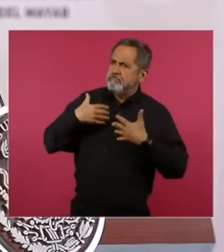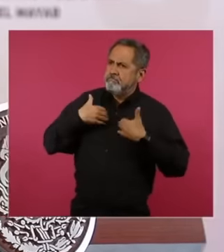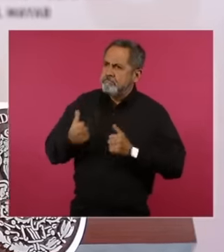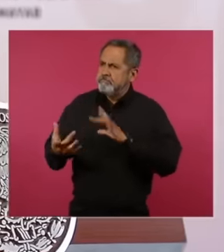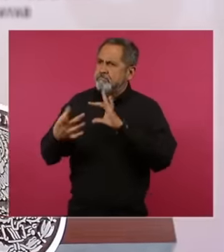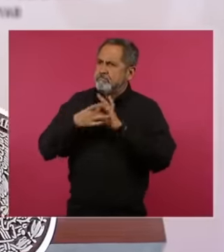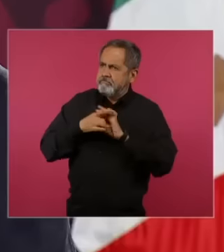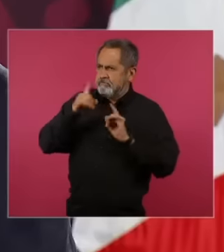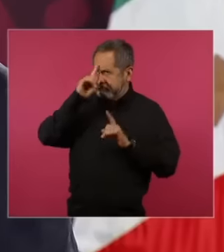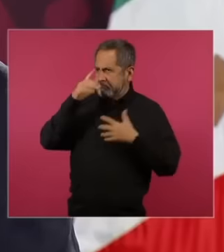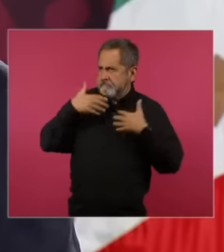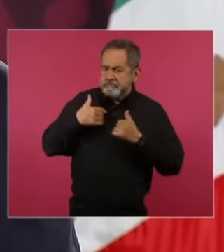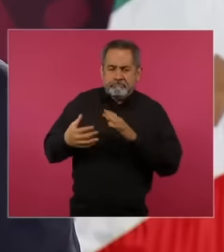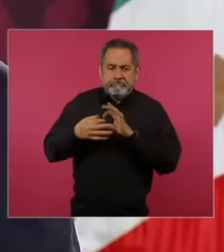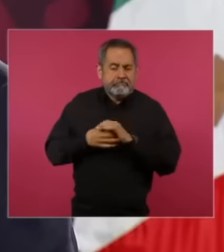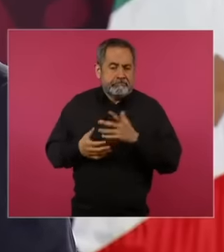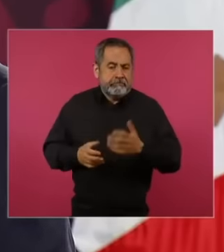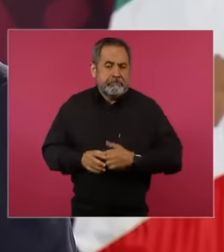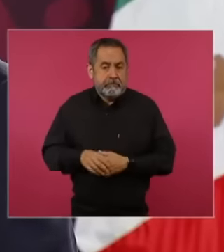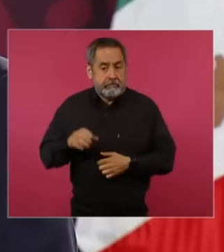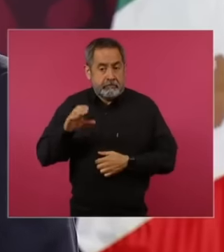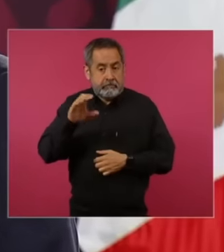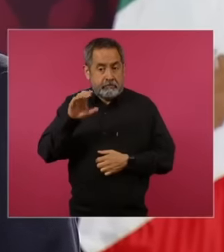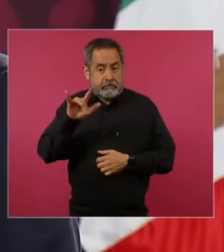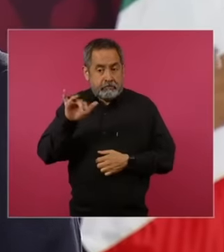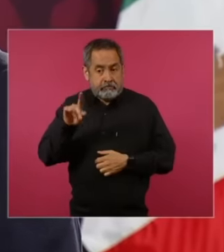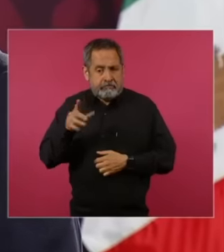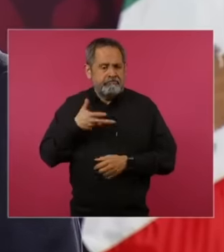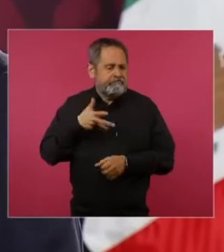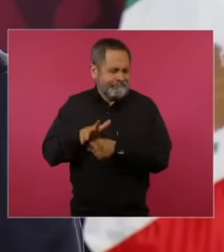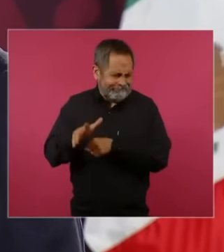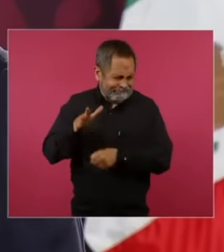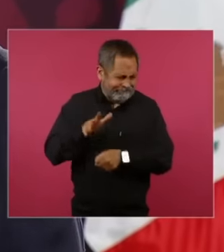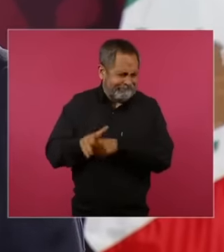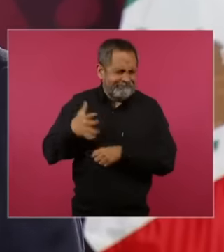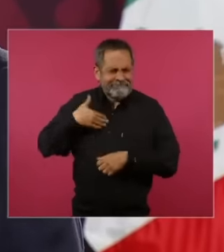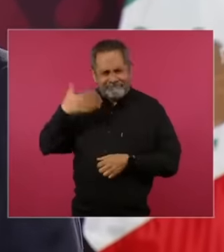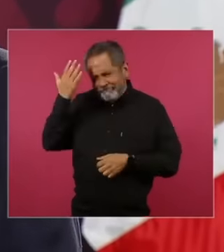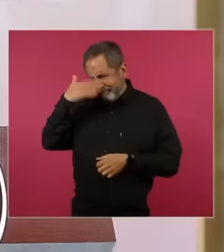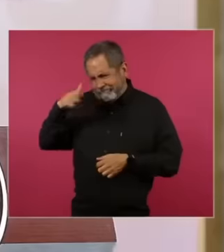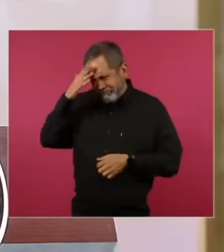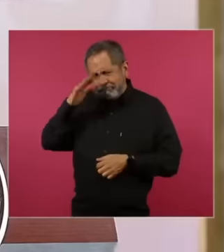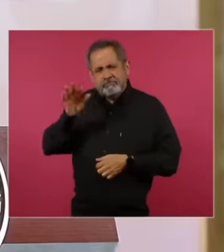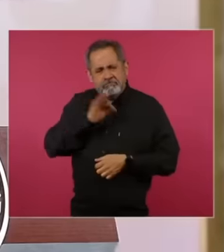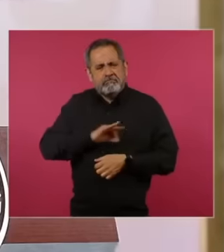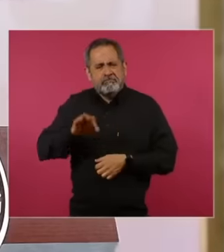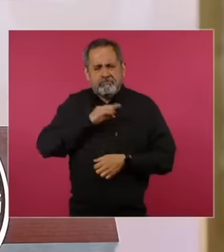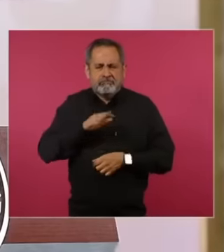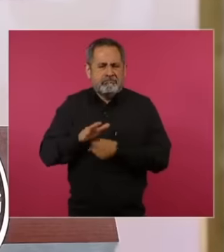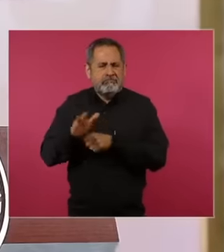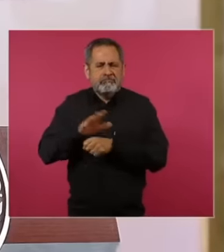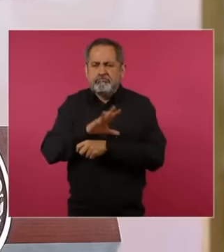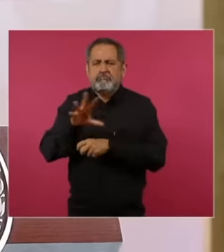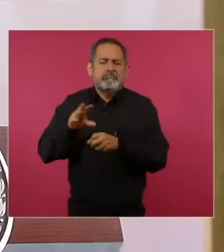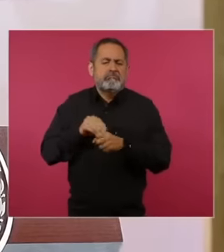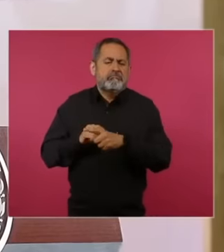las ideas, ¿no? Entonces Claudia tiene todo eso, todo.